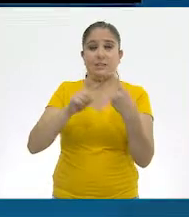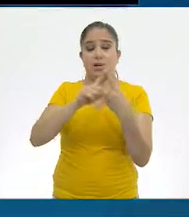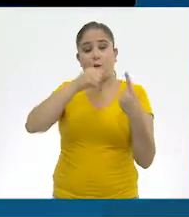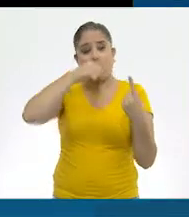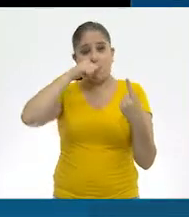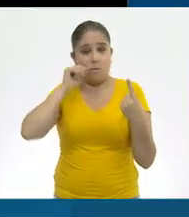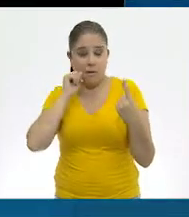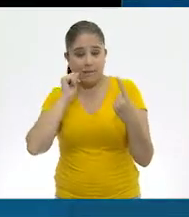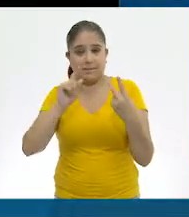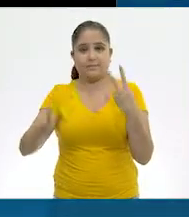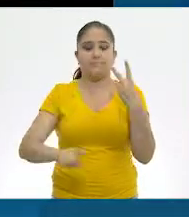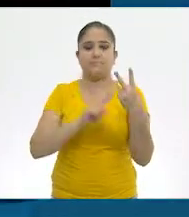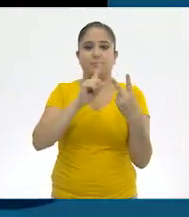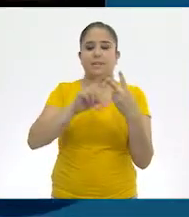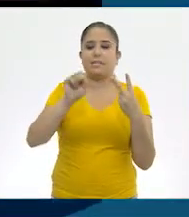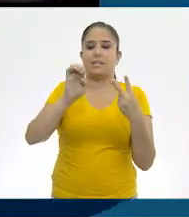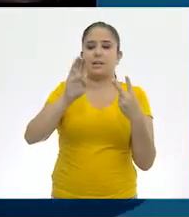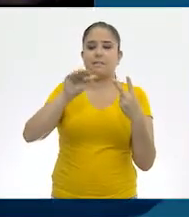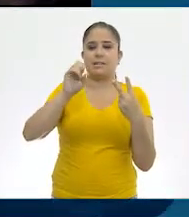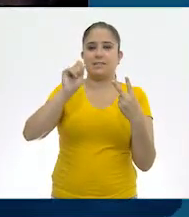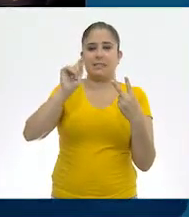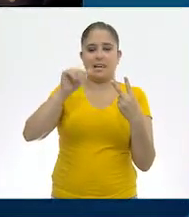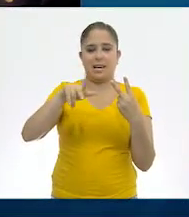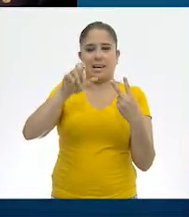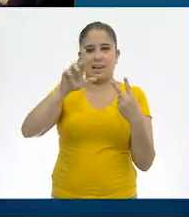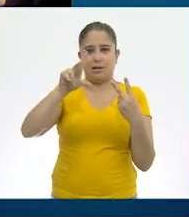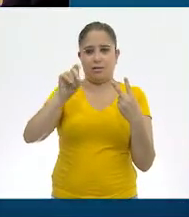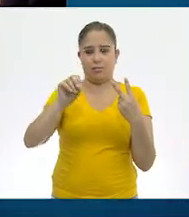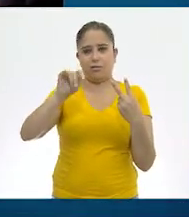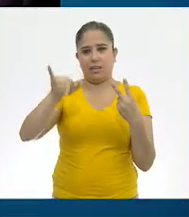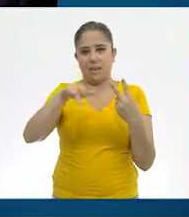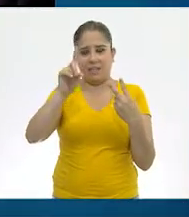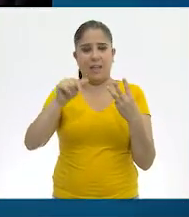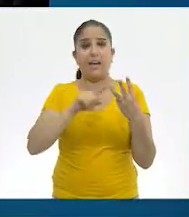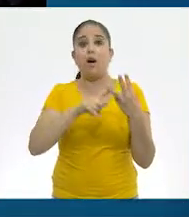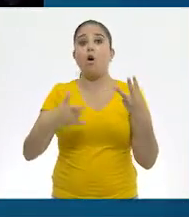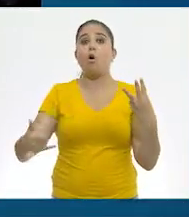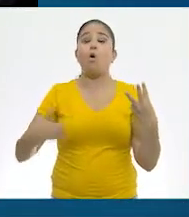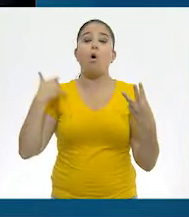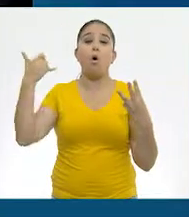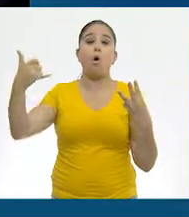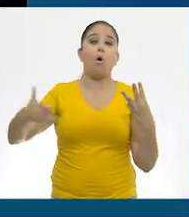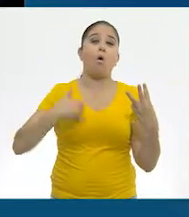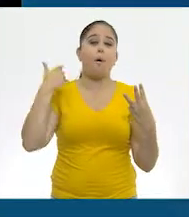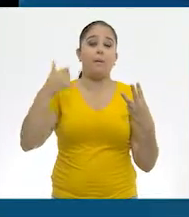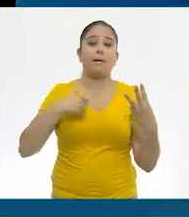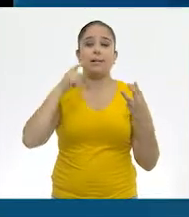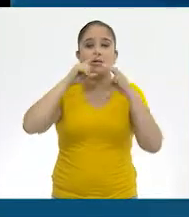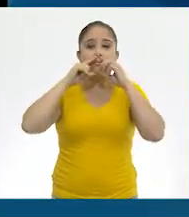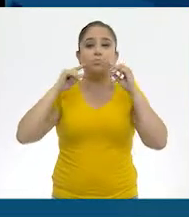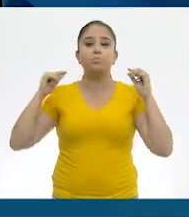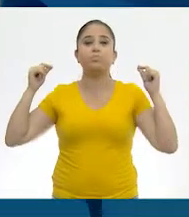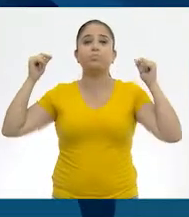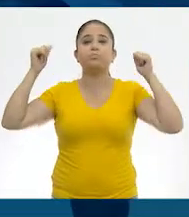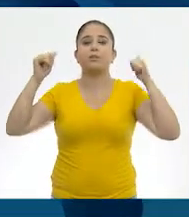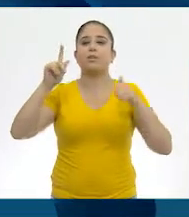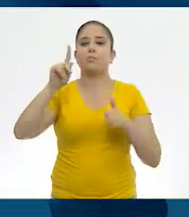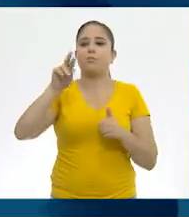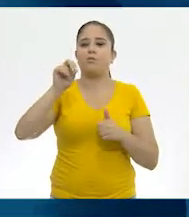Juárez. Después, Sebastián Lerdo de Tejada y un jovencísimo Porfirio Díaz.